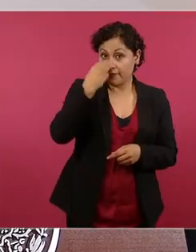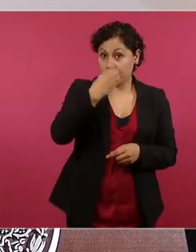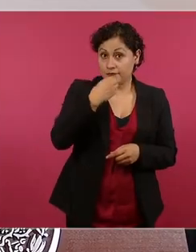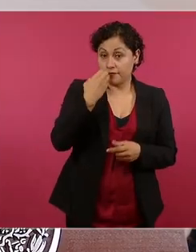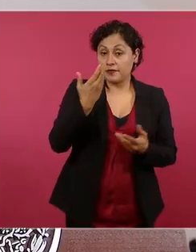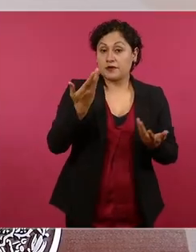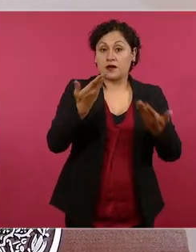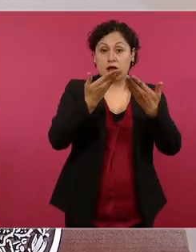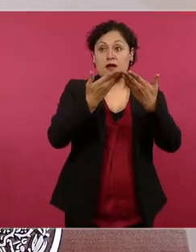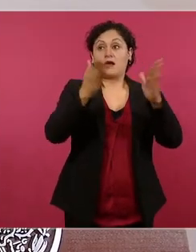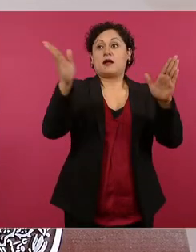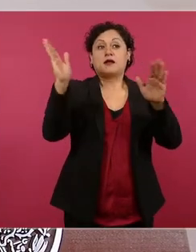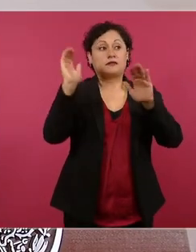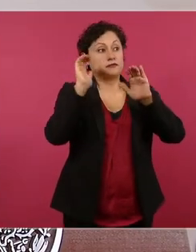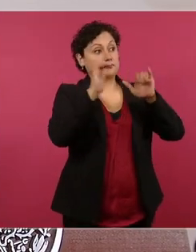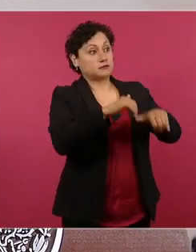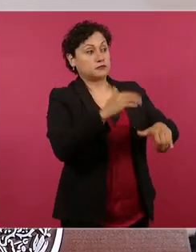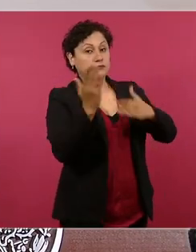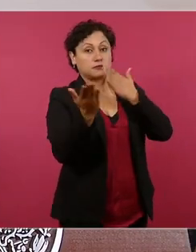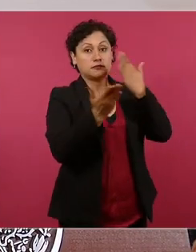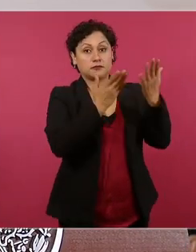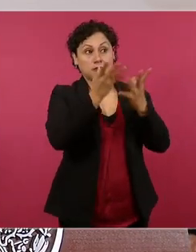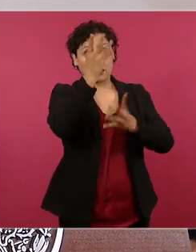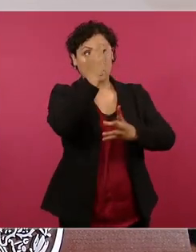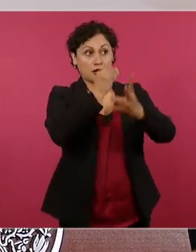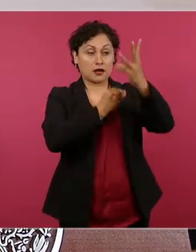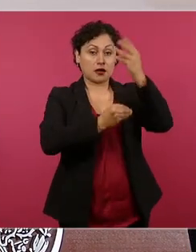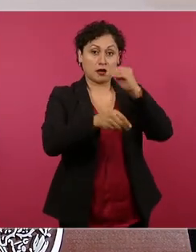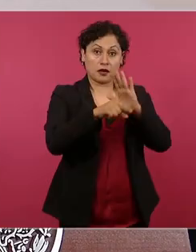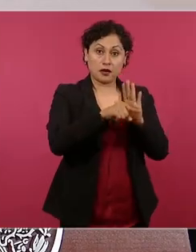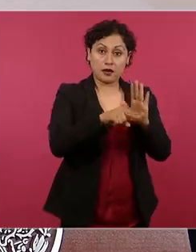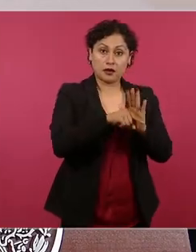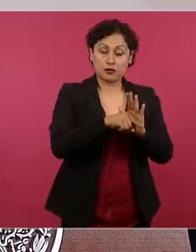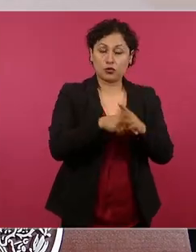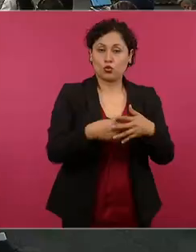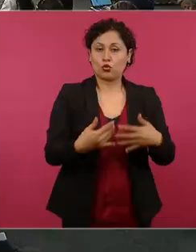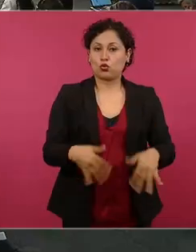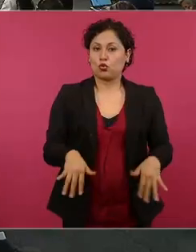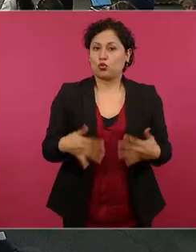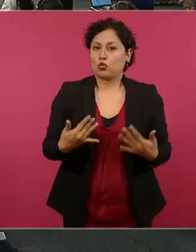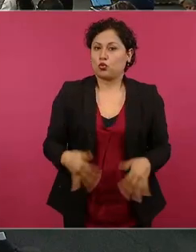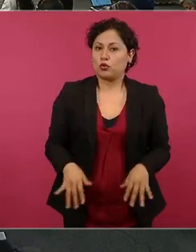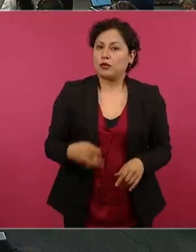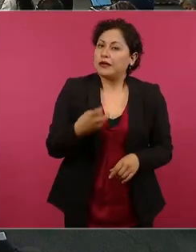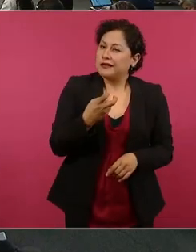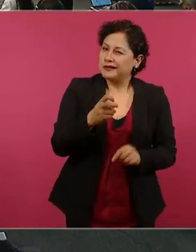Entonces, no es un asunto sencillo, es complejo,